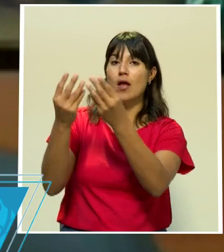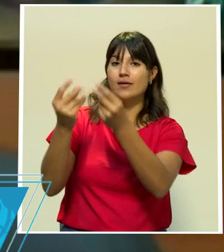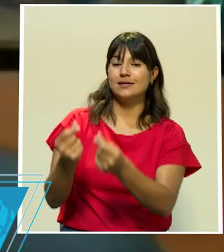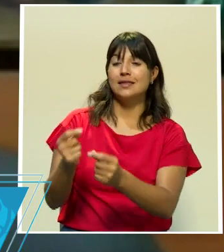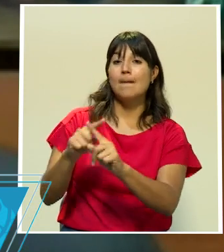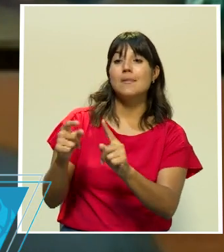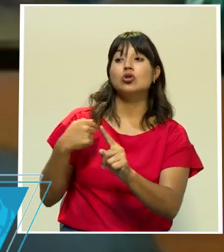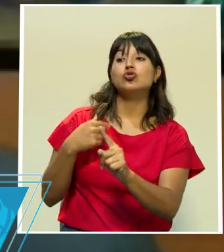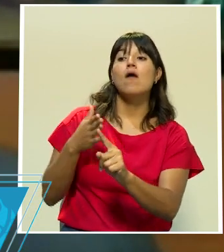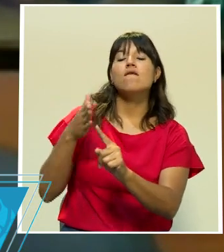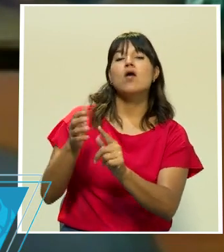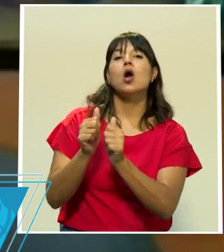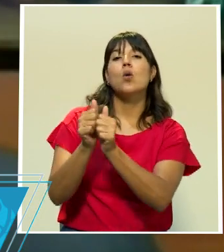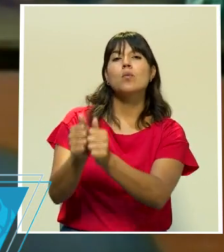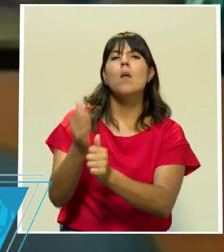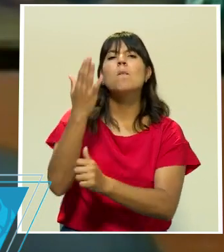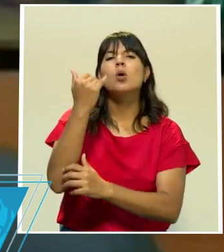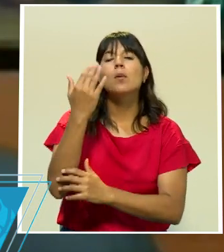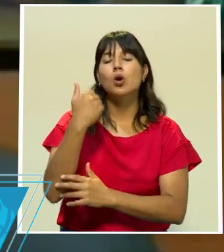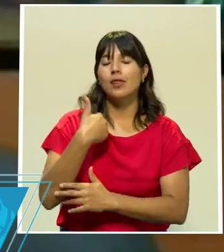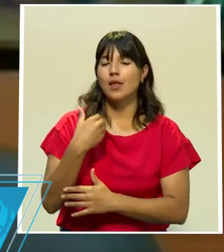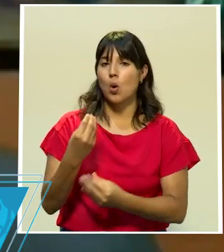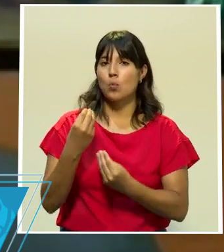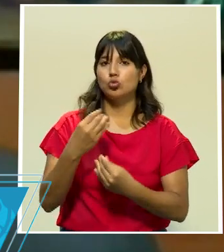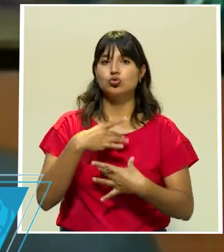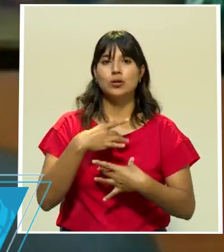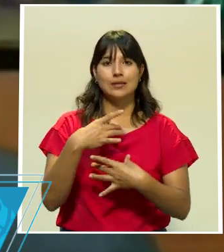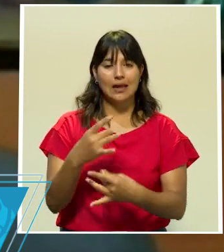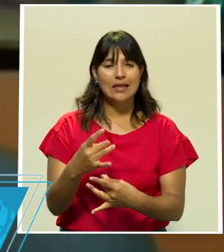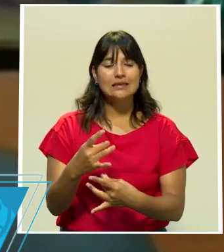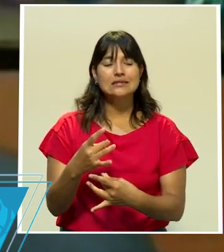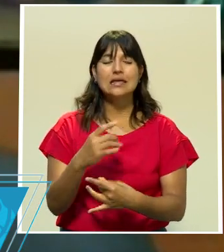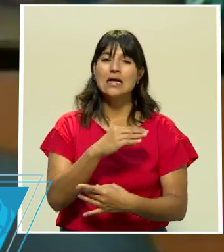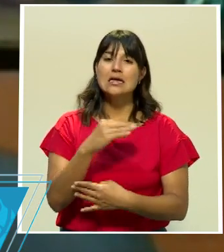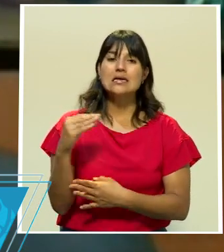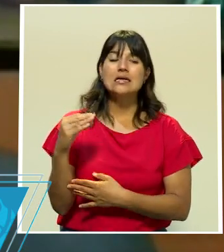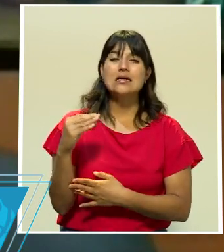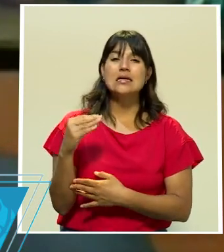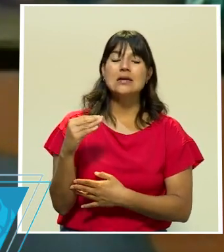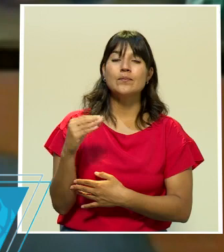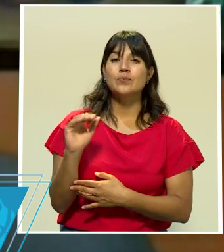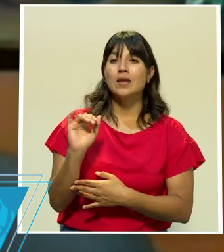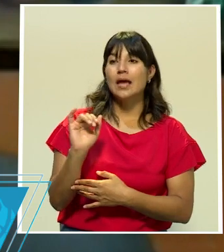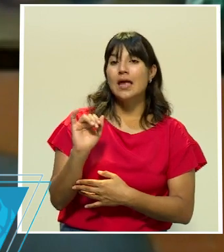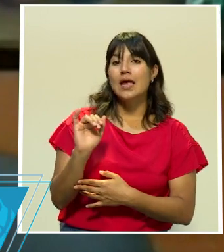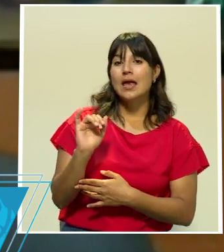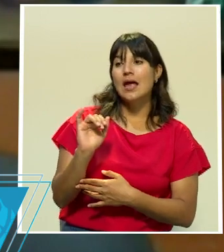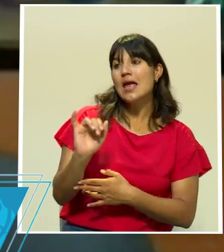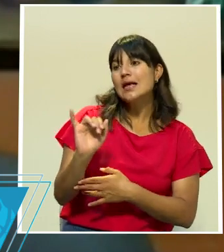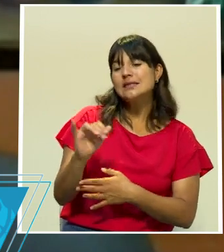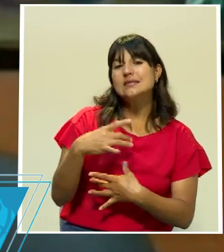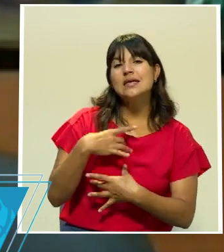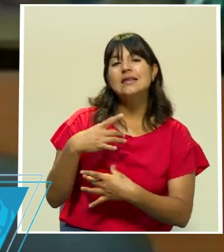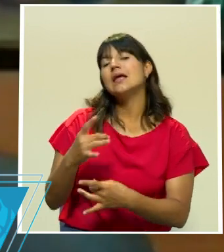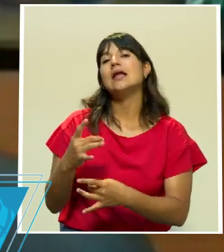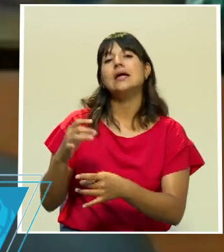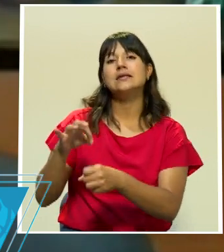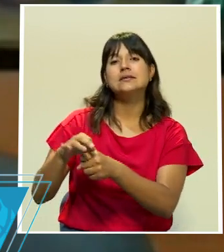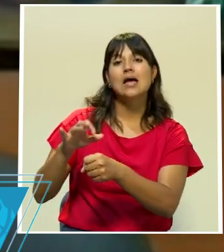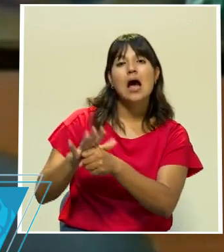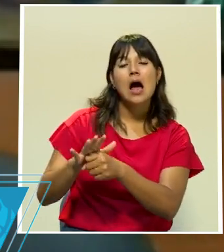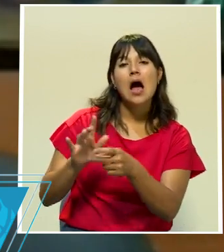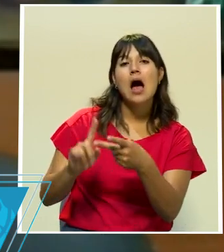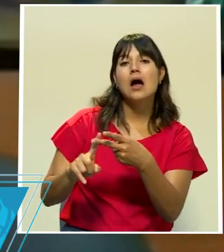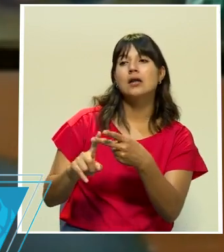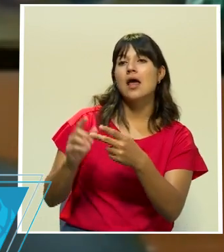también, y porque me interesa mucho, y es una de mis gerencias, el agro, el sector agropecuario, el